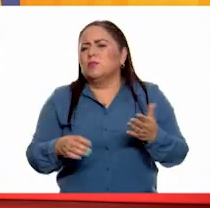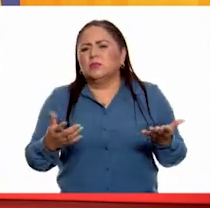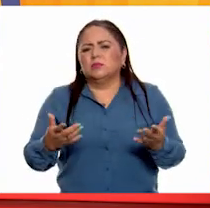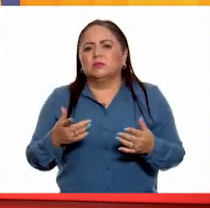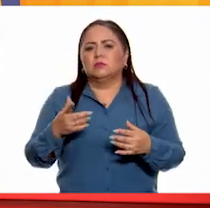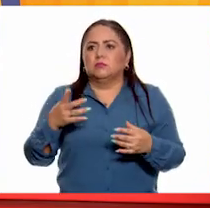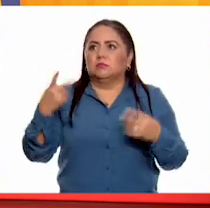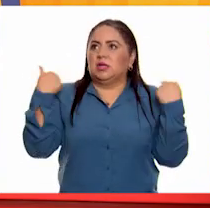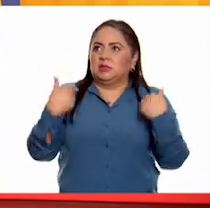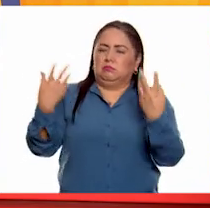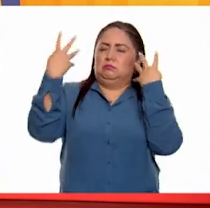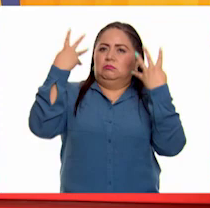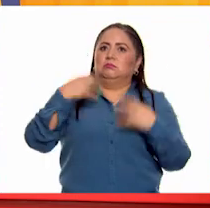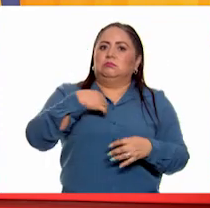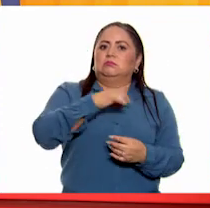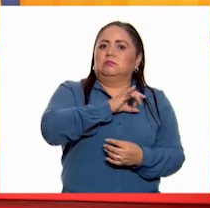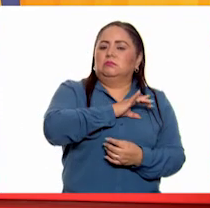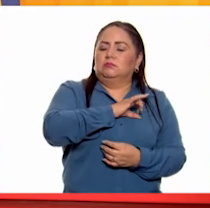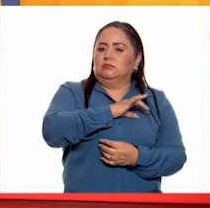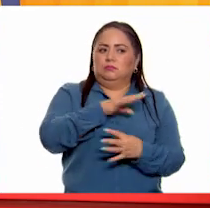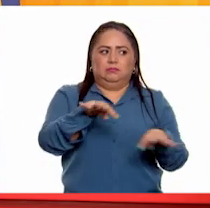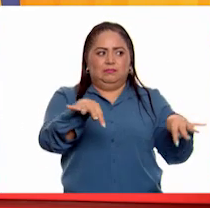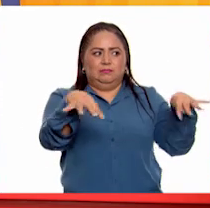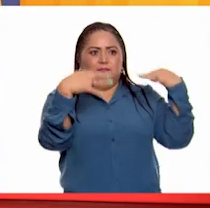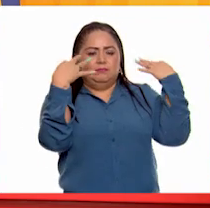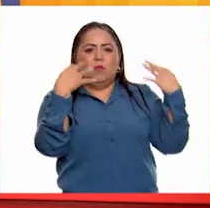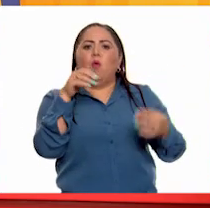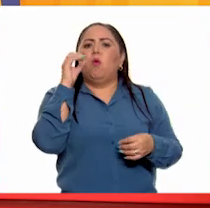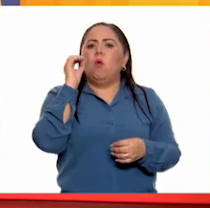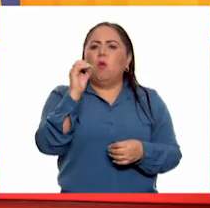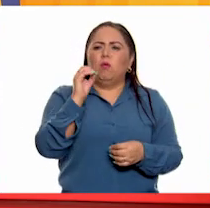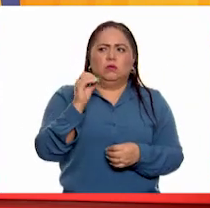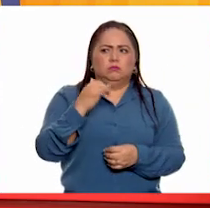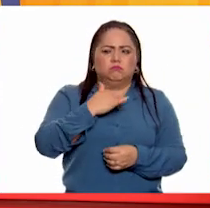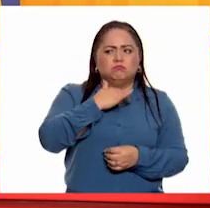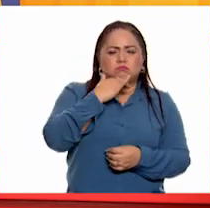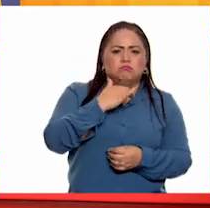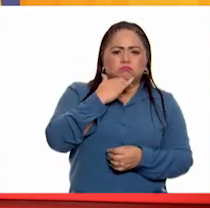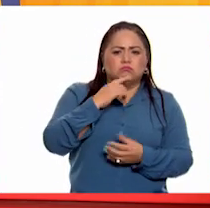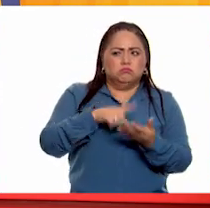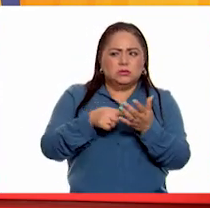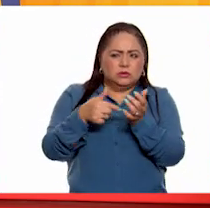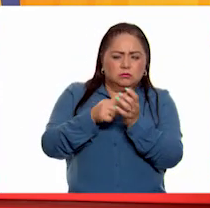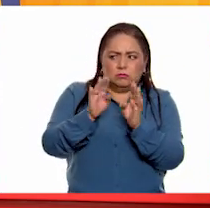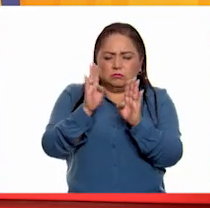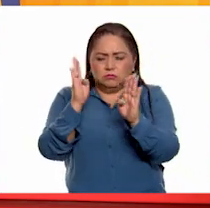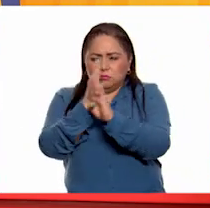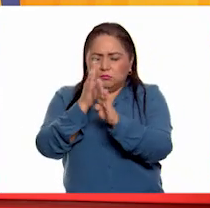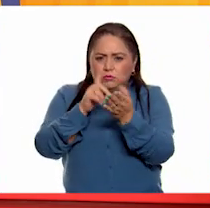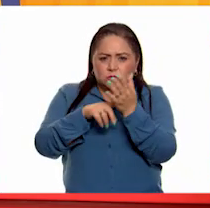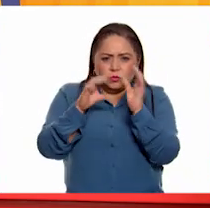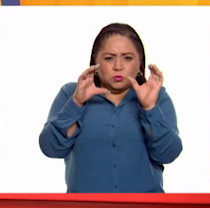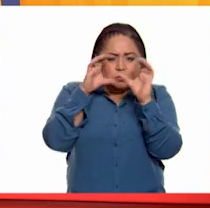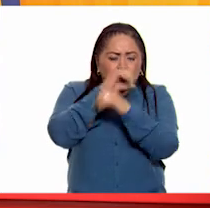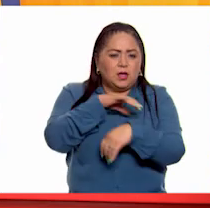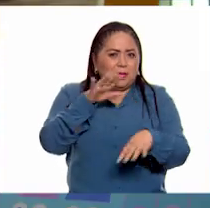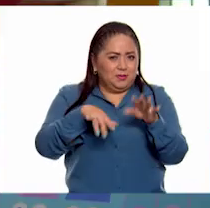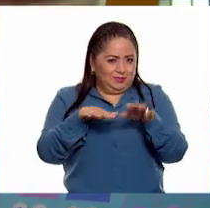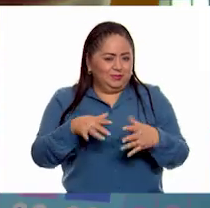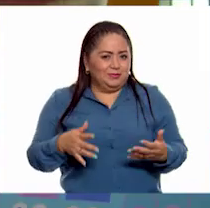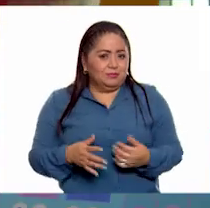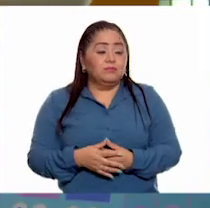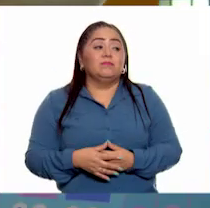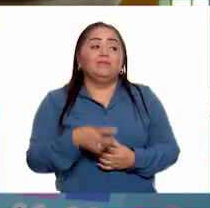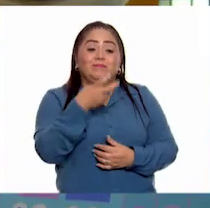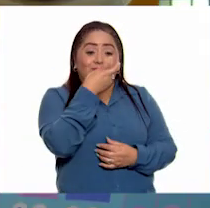que te regañe la maestra enfrente de todo el salón. O sospechar que algo se esconde en la oscuridad.